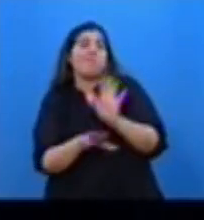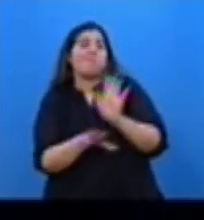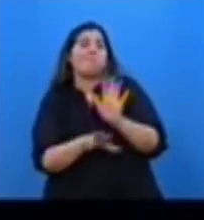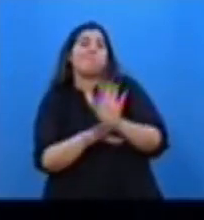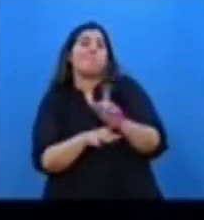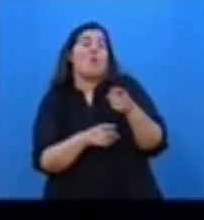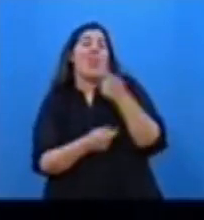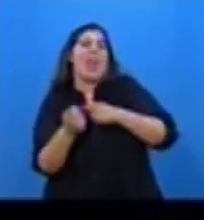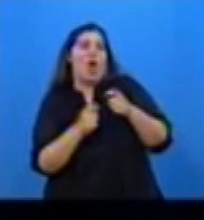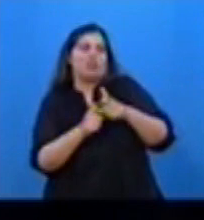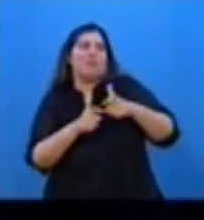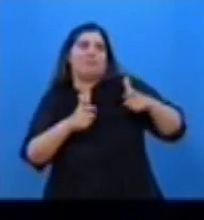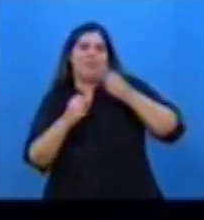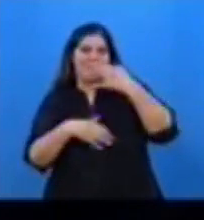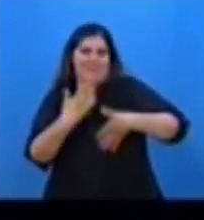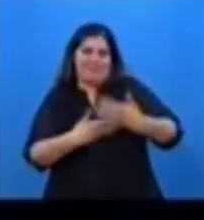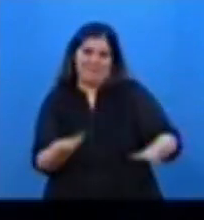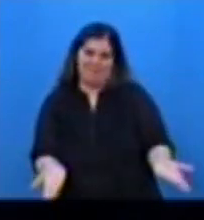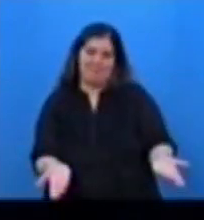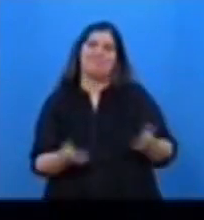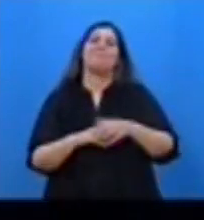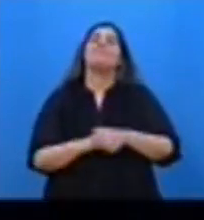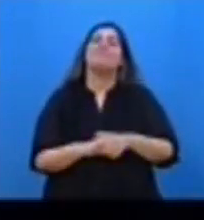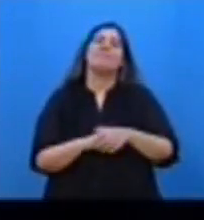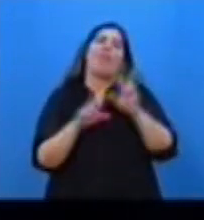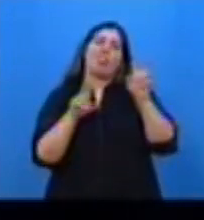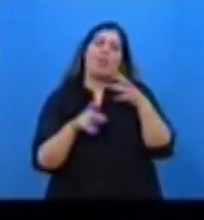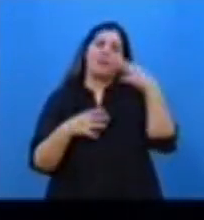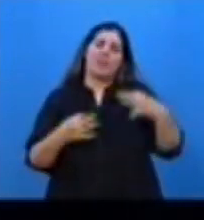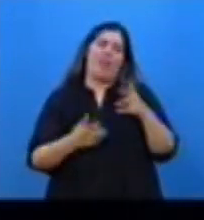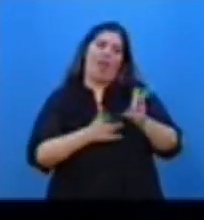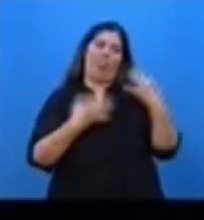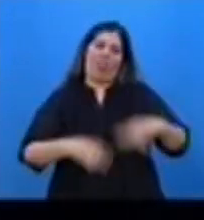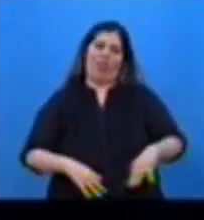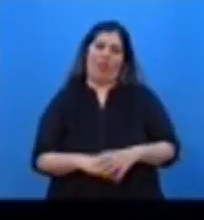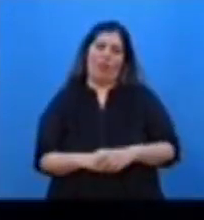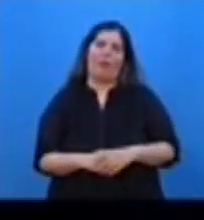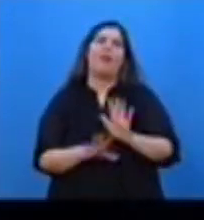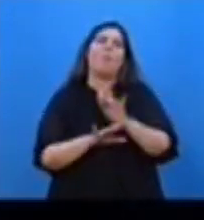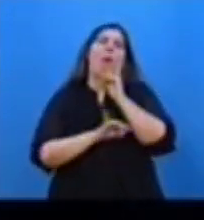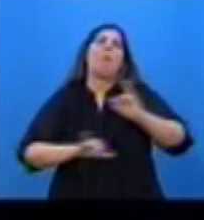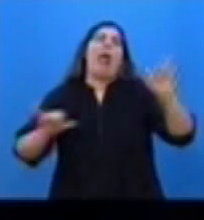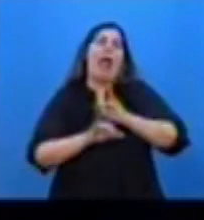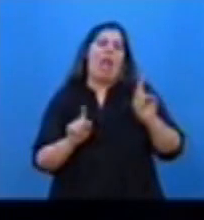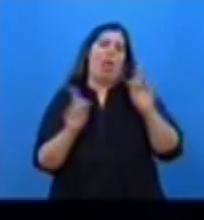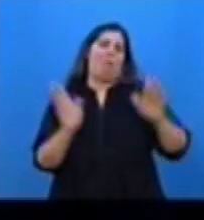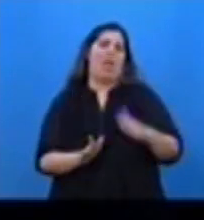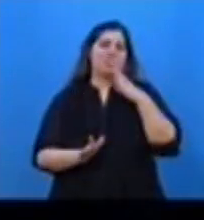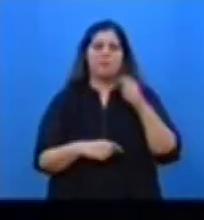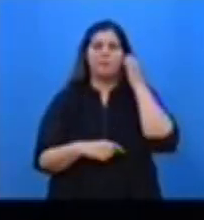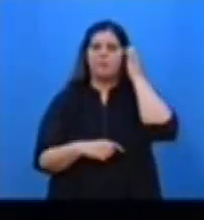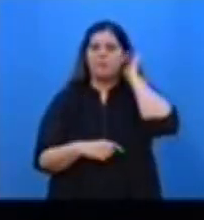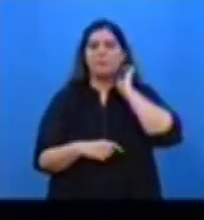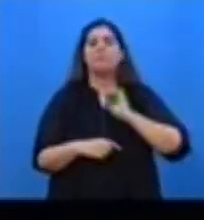el negocio estaba proliferando vamos a tratar los temas con seriedad con menos marketing y con más seriedad muchas gracias